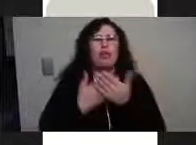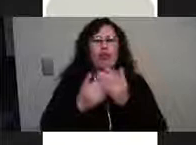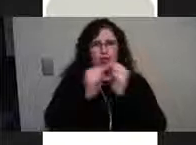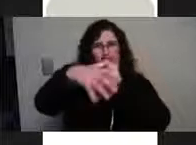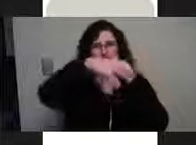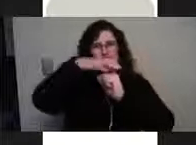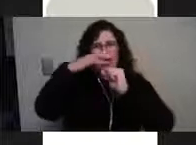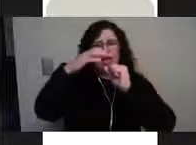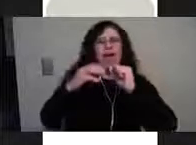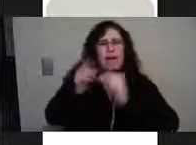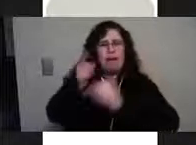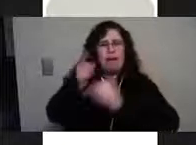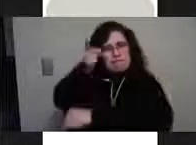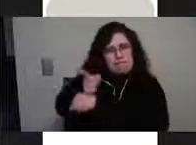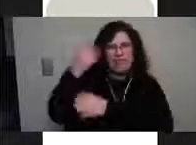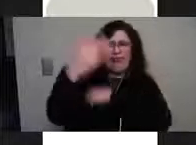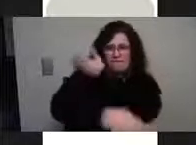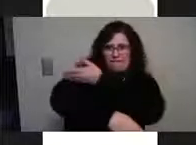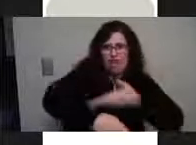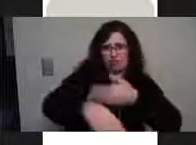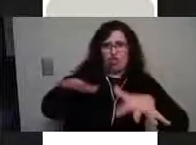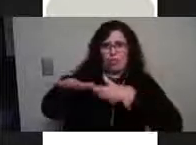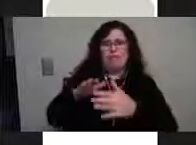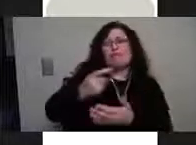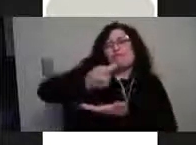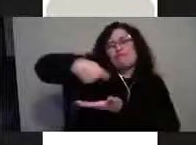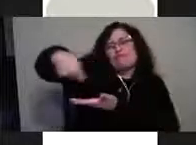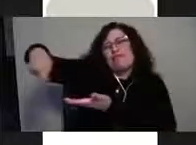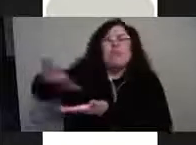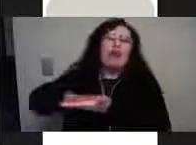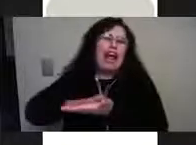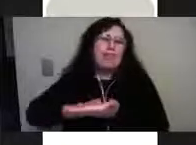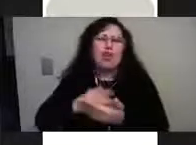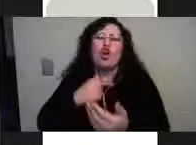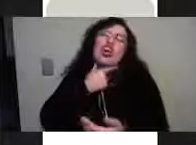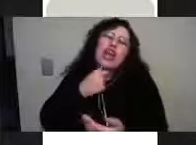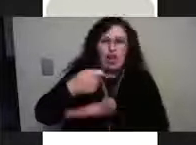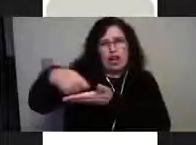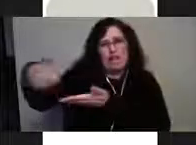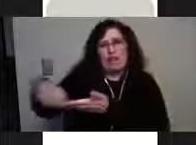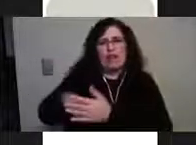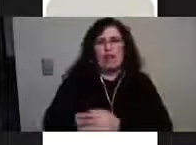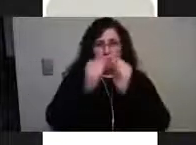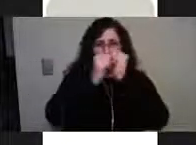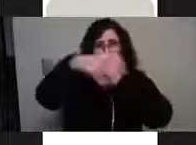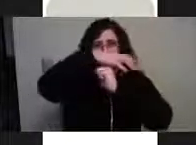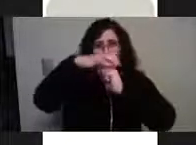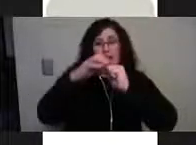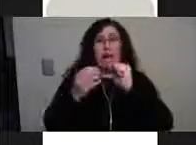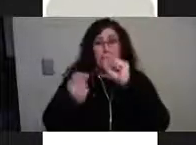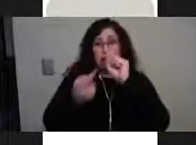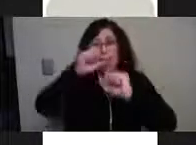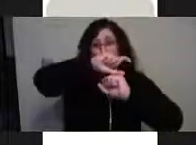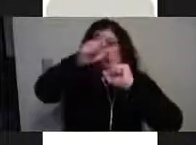¿cierto? Para escribir o tomar notas, ¿cierto? Sale de la corteza cerebral, pero